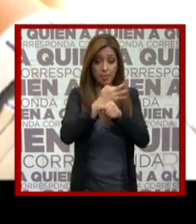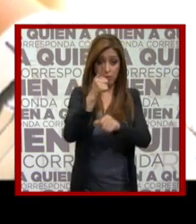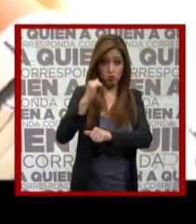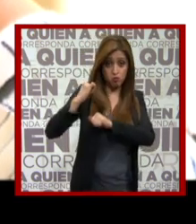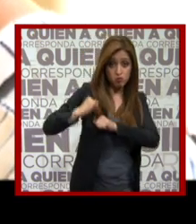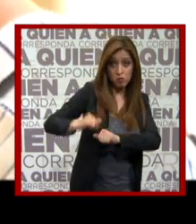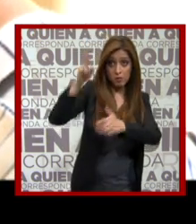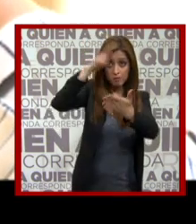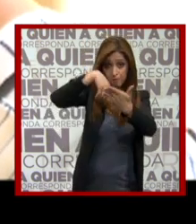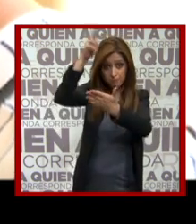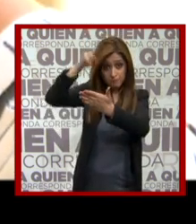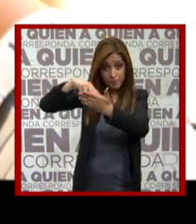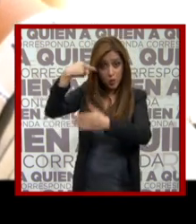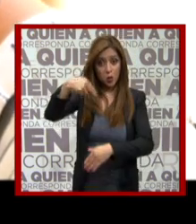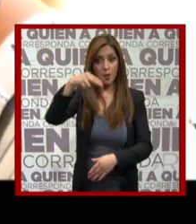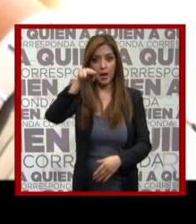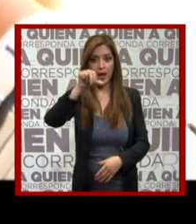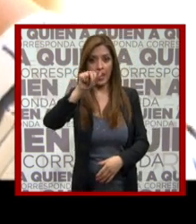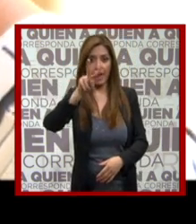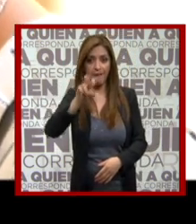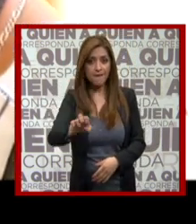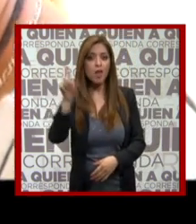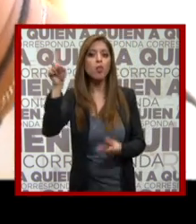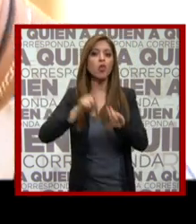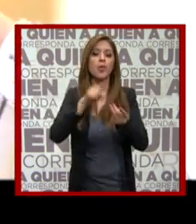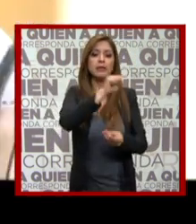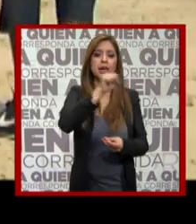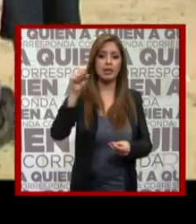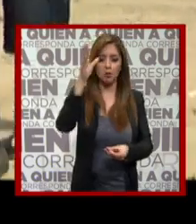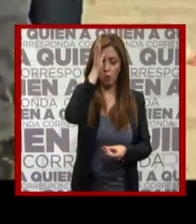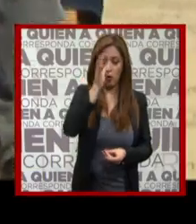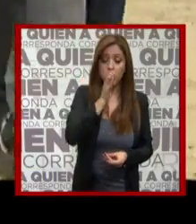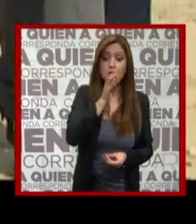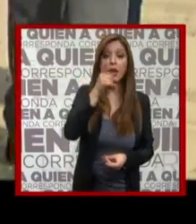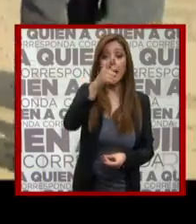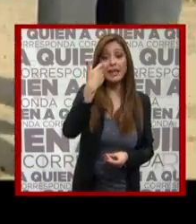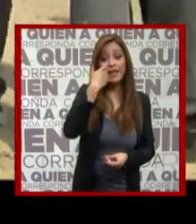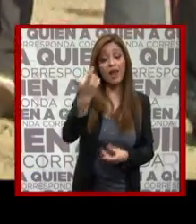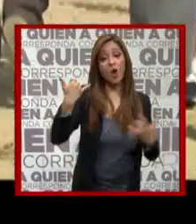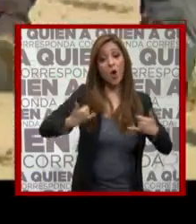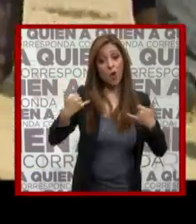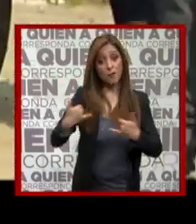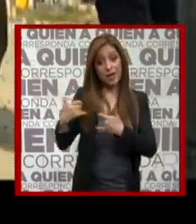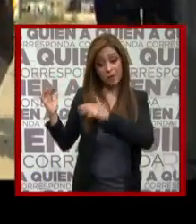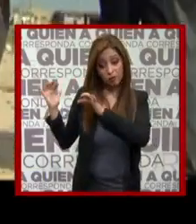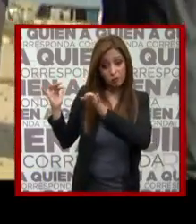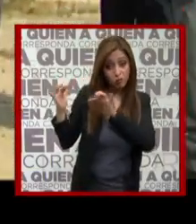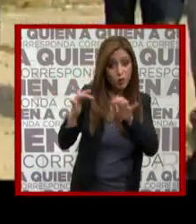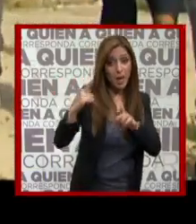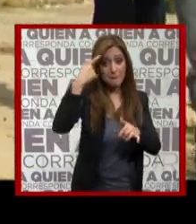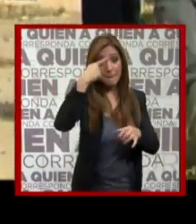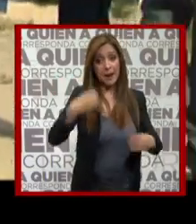diseño conocido como La Nave en Saltillo, Coahuila, donde se busca lleguen jóvenes como él para reconstruir su vida. Con talleres